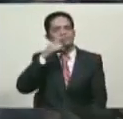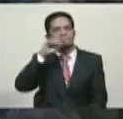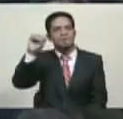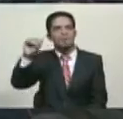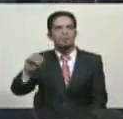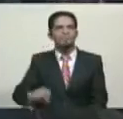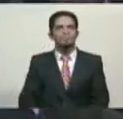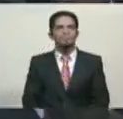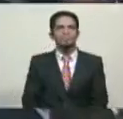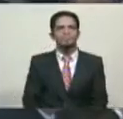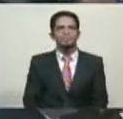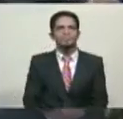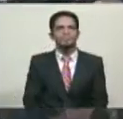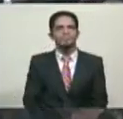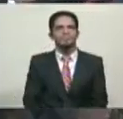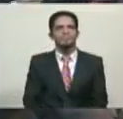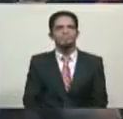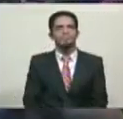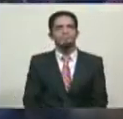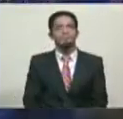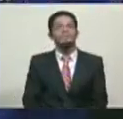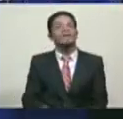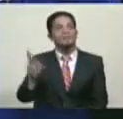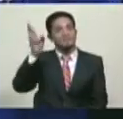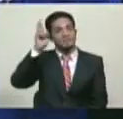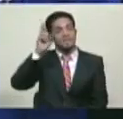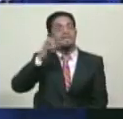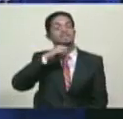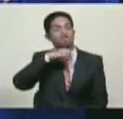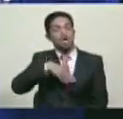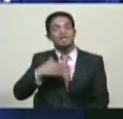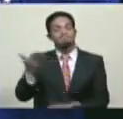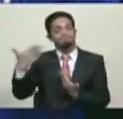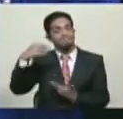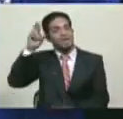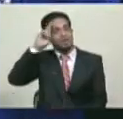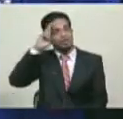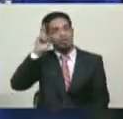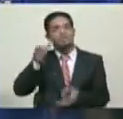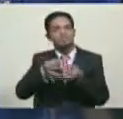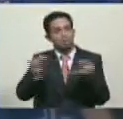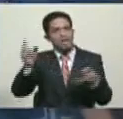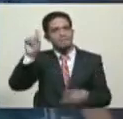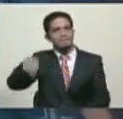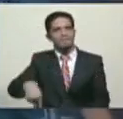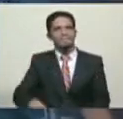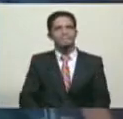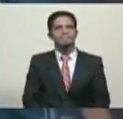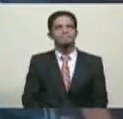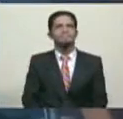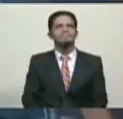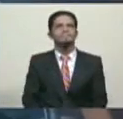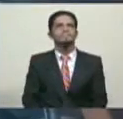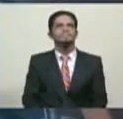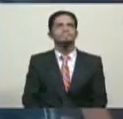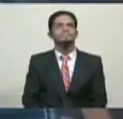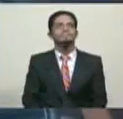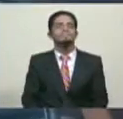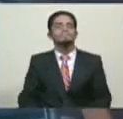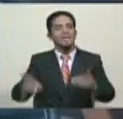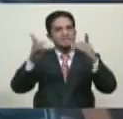la República. Nos asiste la razón histórica, nos asiste la moral, patriota. Doctora Delcy